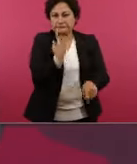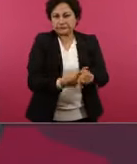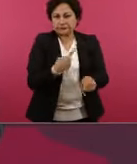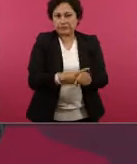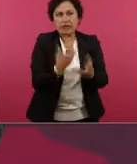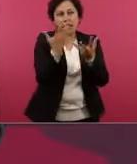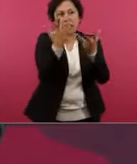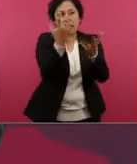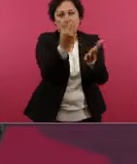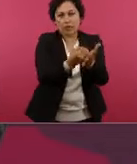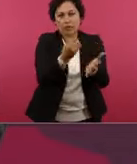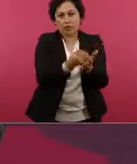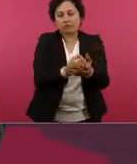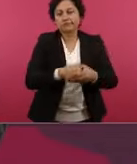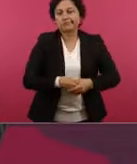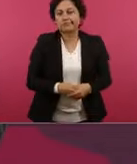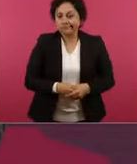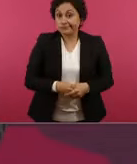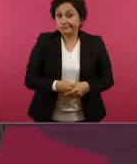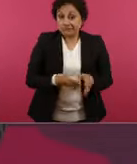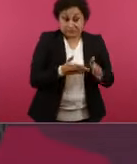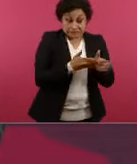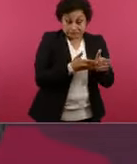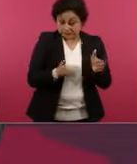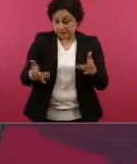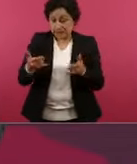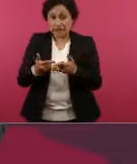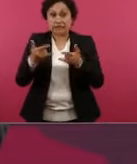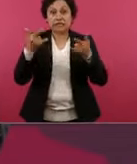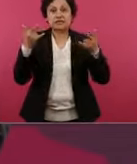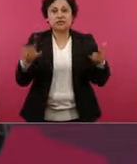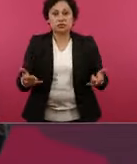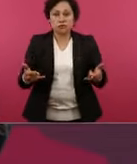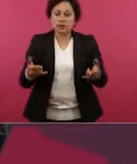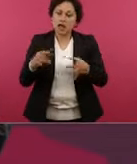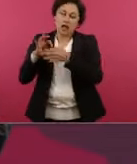con eso. ¿Sabes? Por eso hay que comprender,